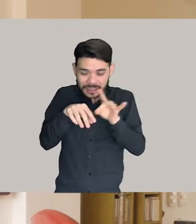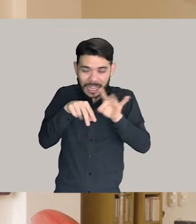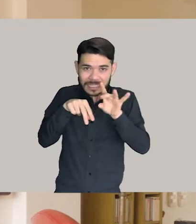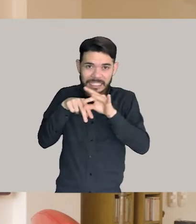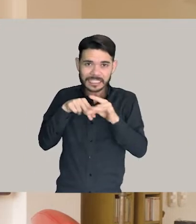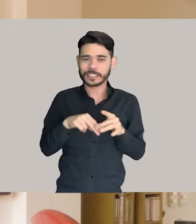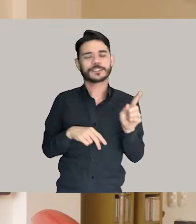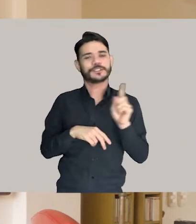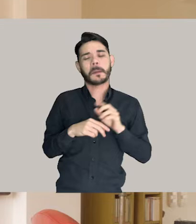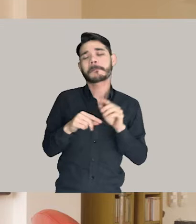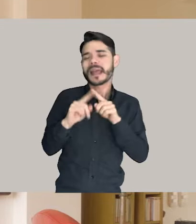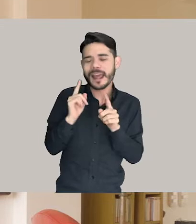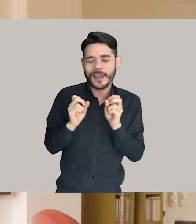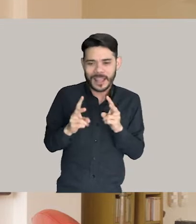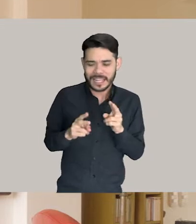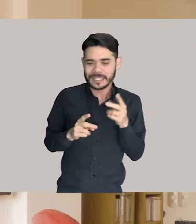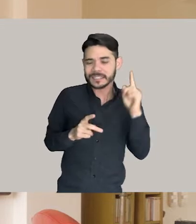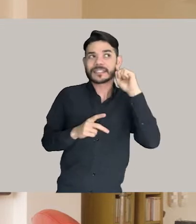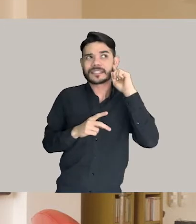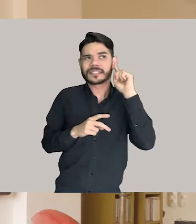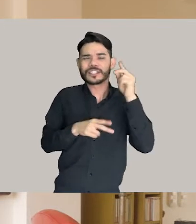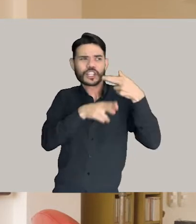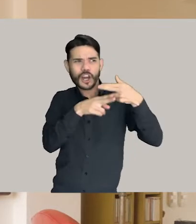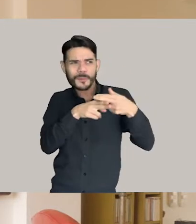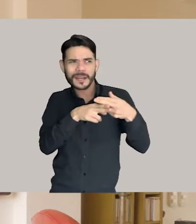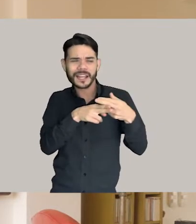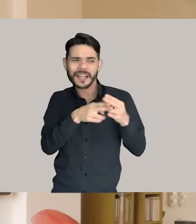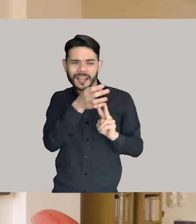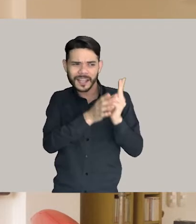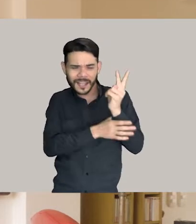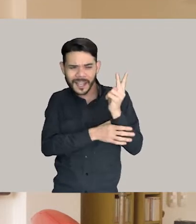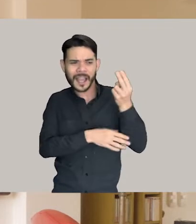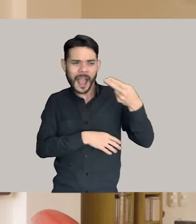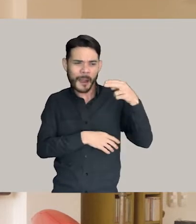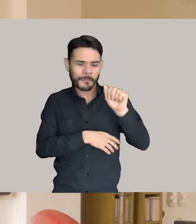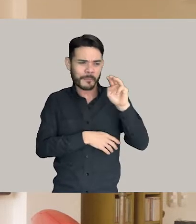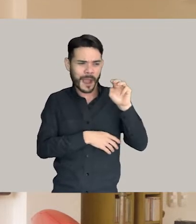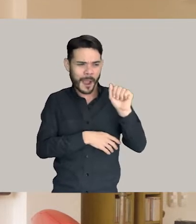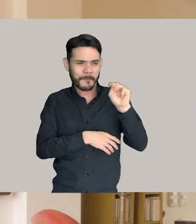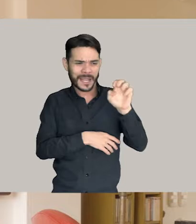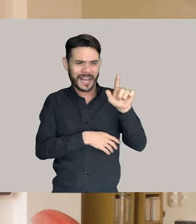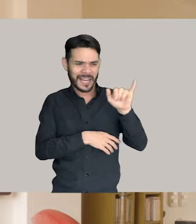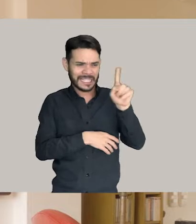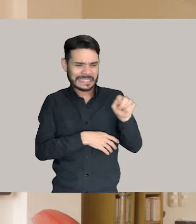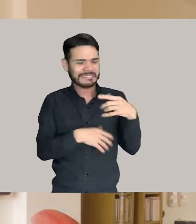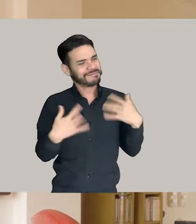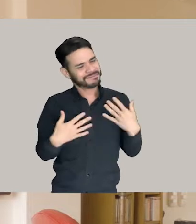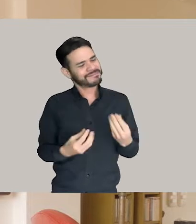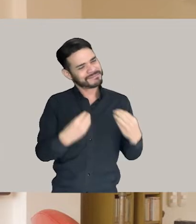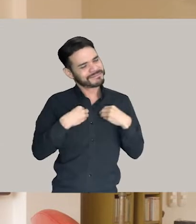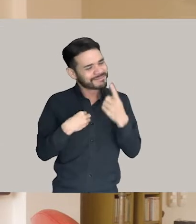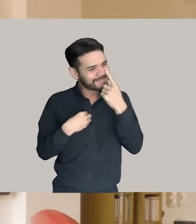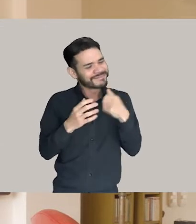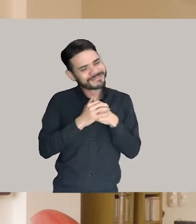formas, el saber que había una planta que se llamaba amamelis me generó mucha curiosidad y me pareció un bonito nombre